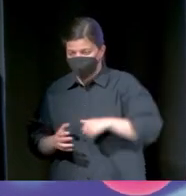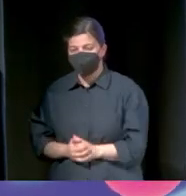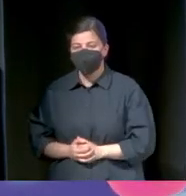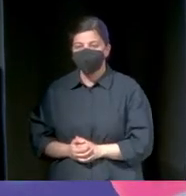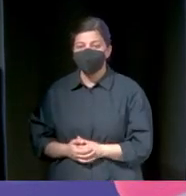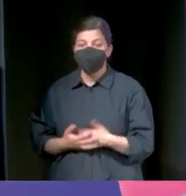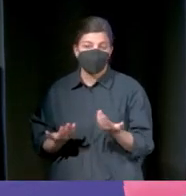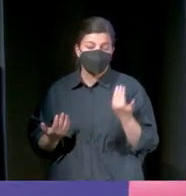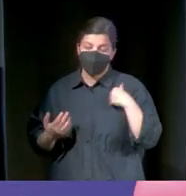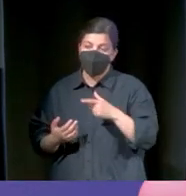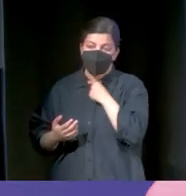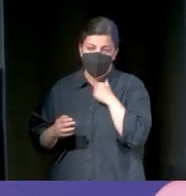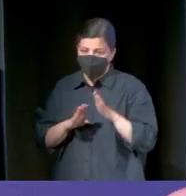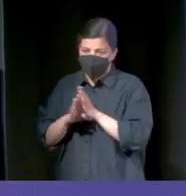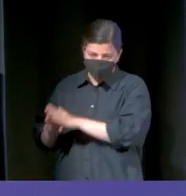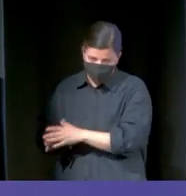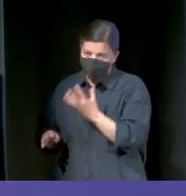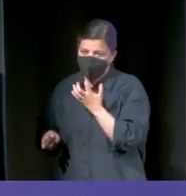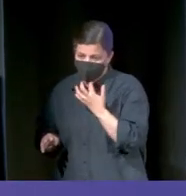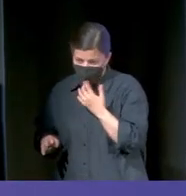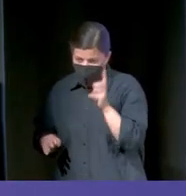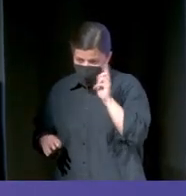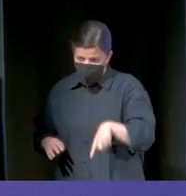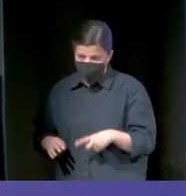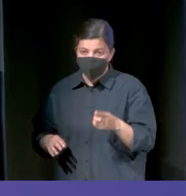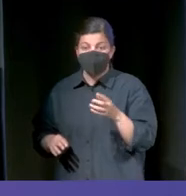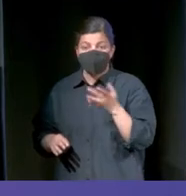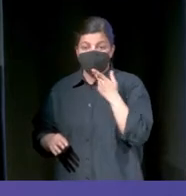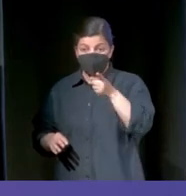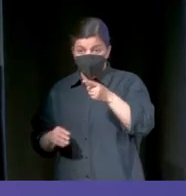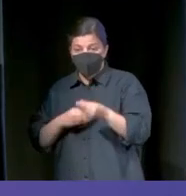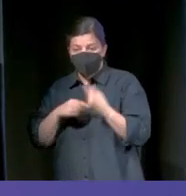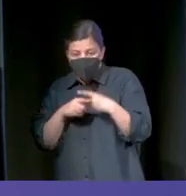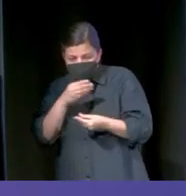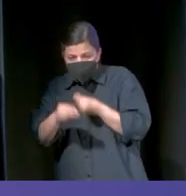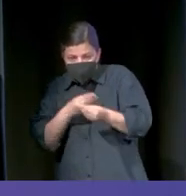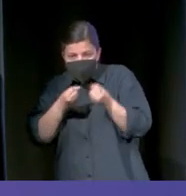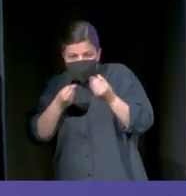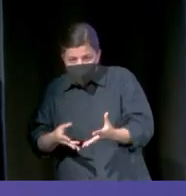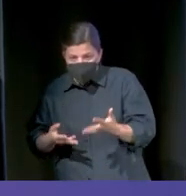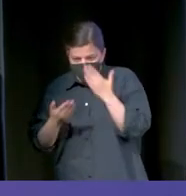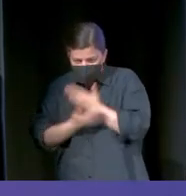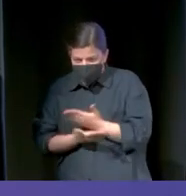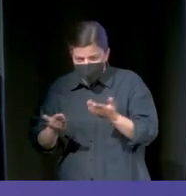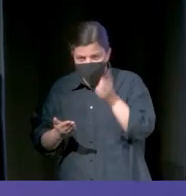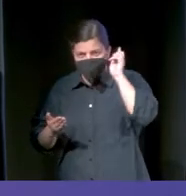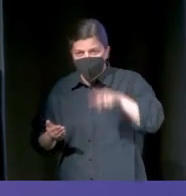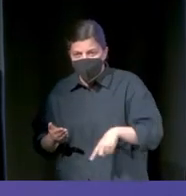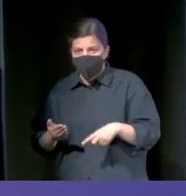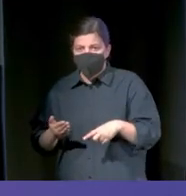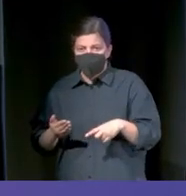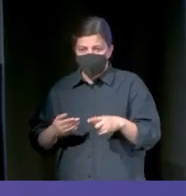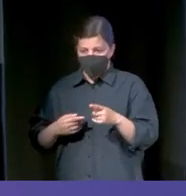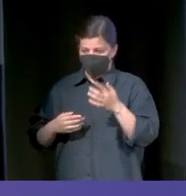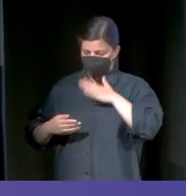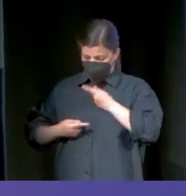dejando un poco del humor aparte y la coña es verdad que cuando tú haces las cosas bien y cuando tú confías en él en no vender